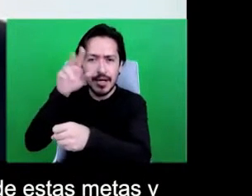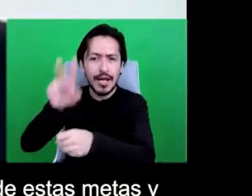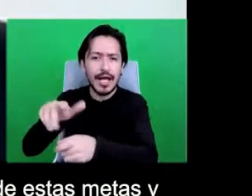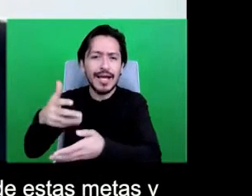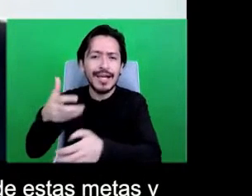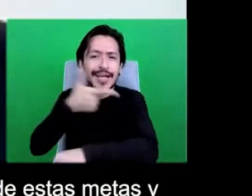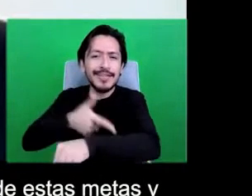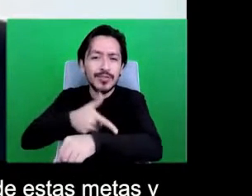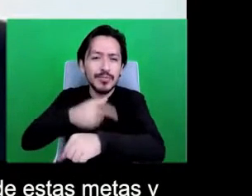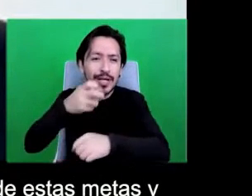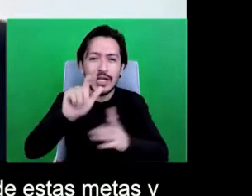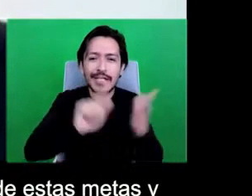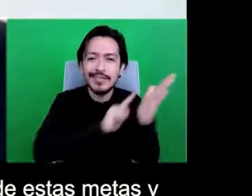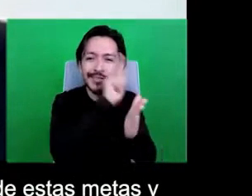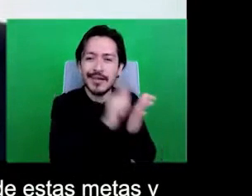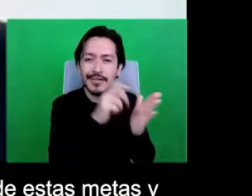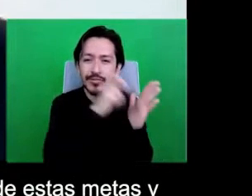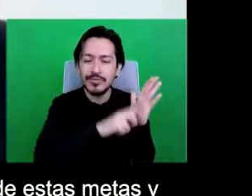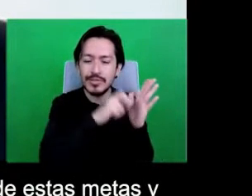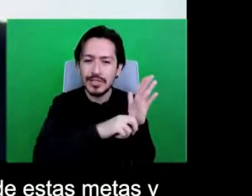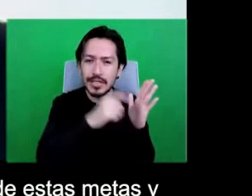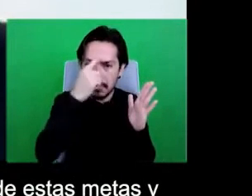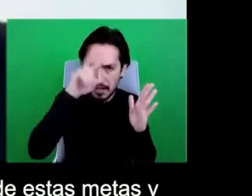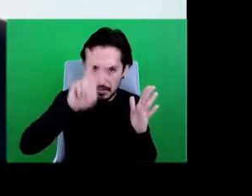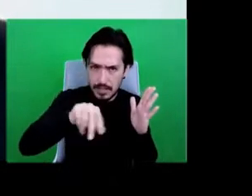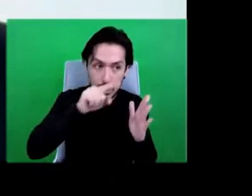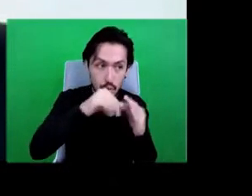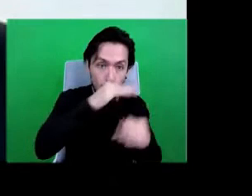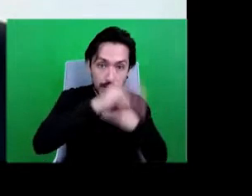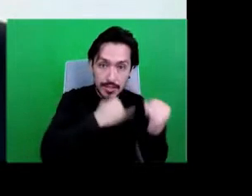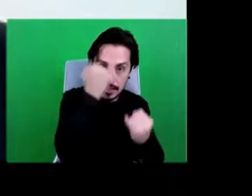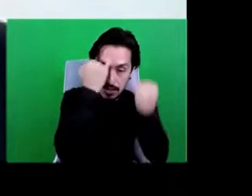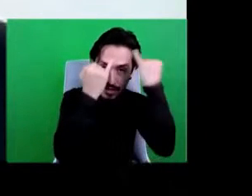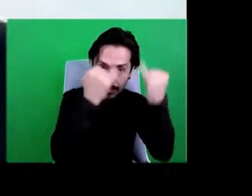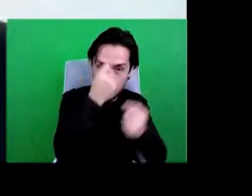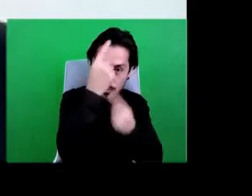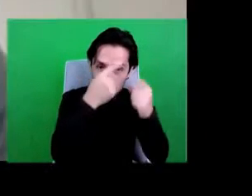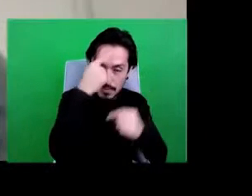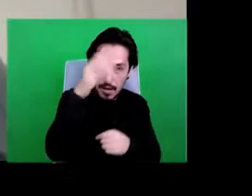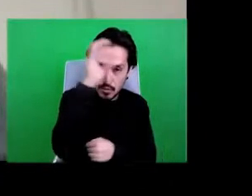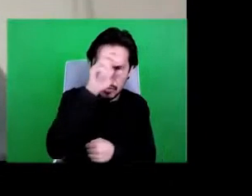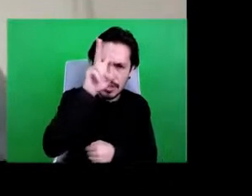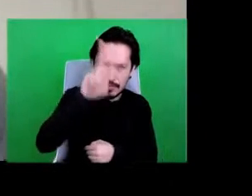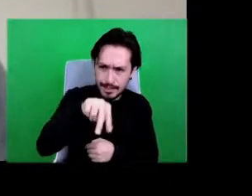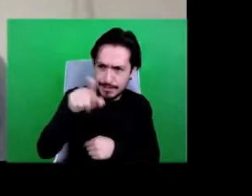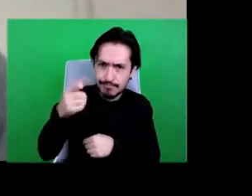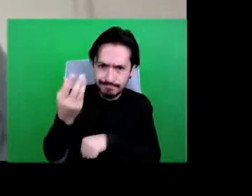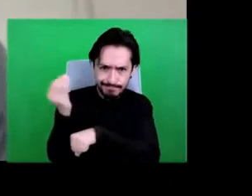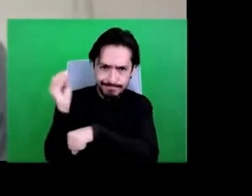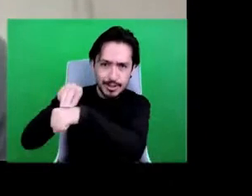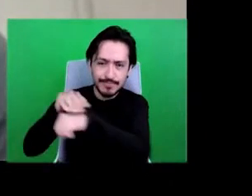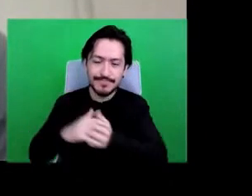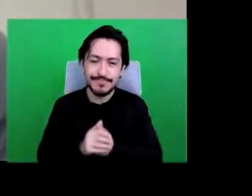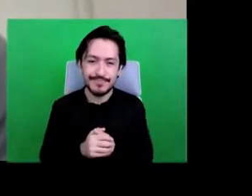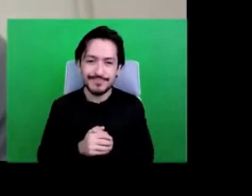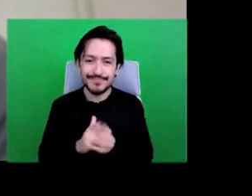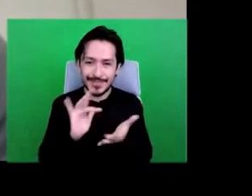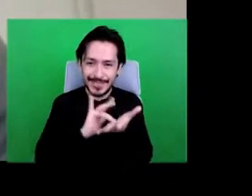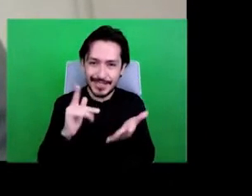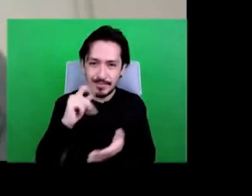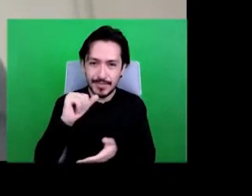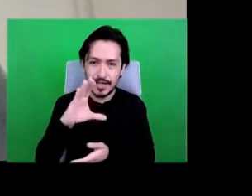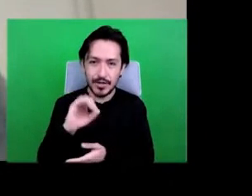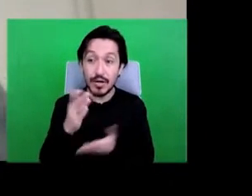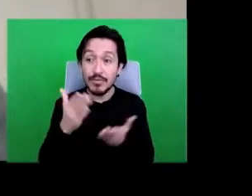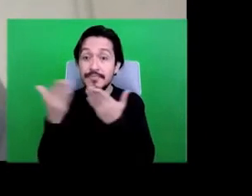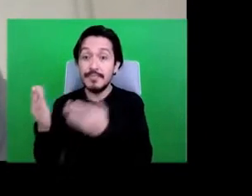estas metas y estrategias y acciones de Innovación para la Cultura. Gracias. Gracias, Paco. Pati, ¿qué retos